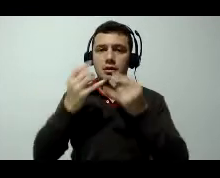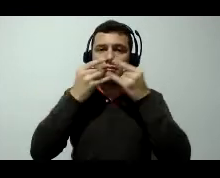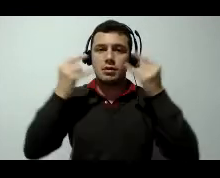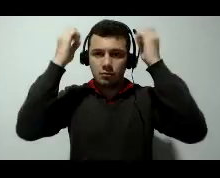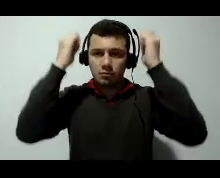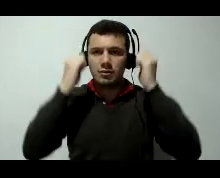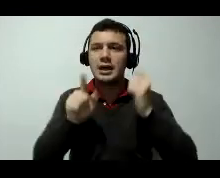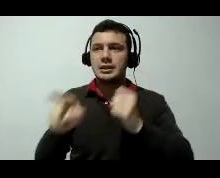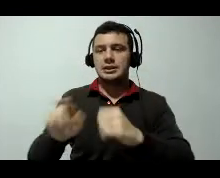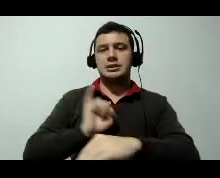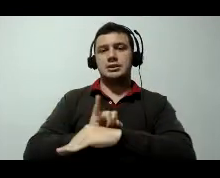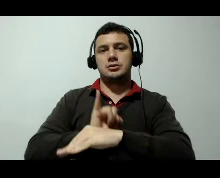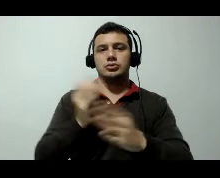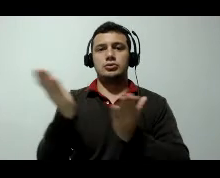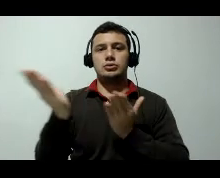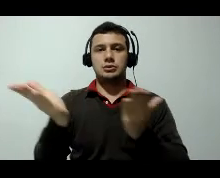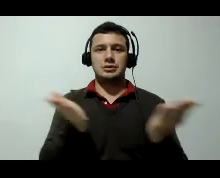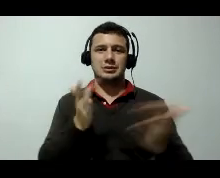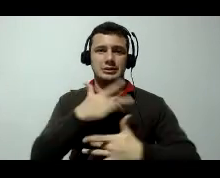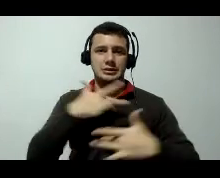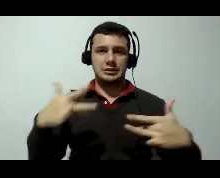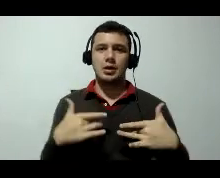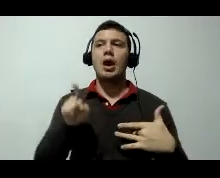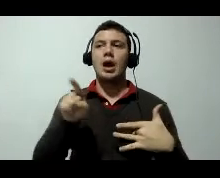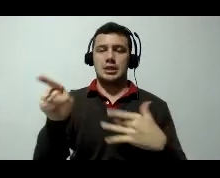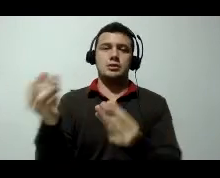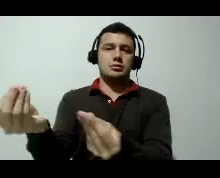prestando este servicio.